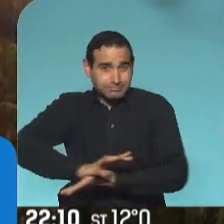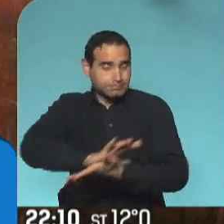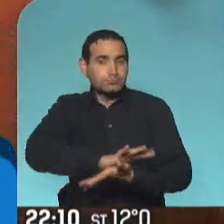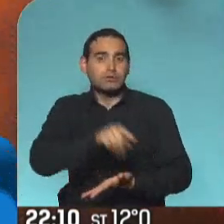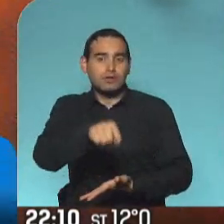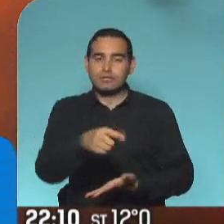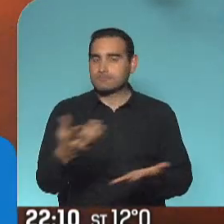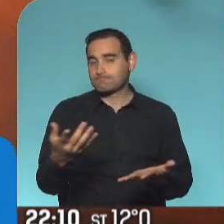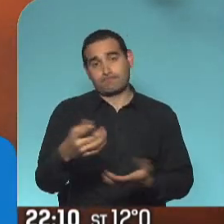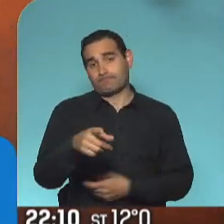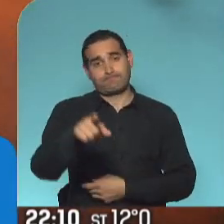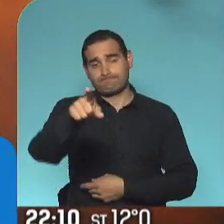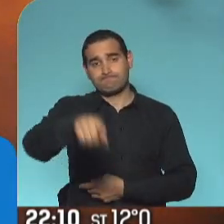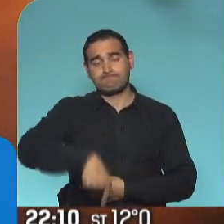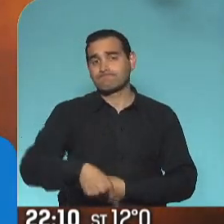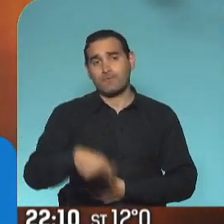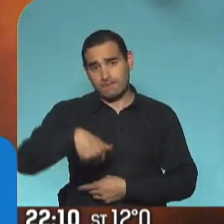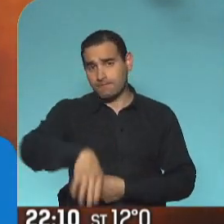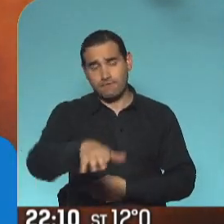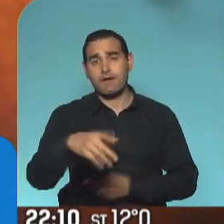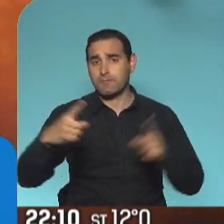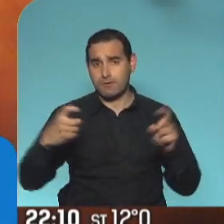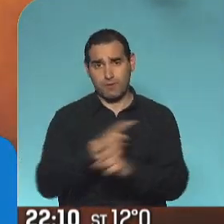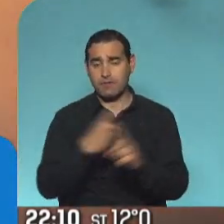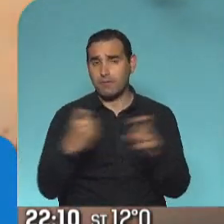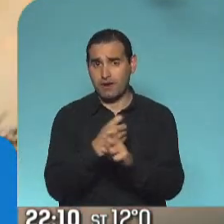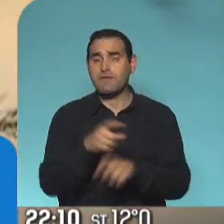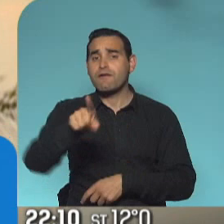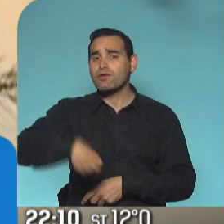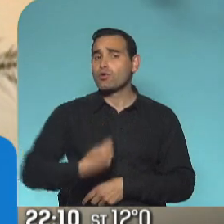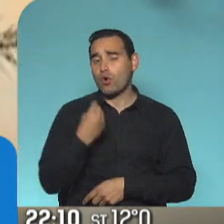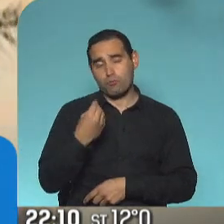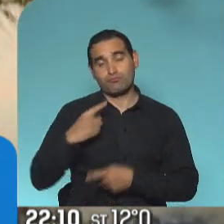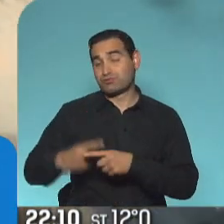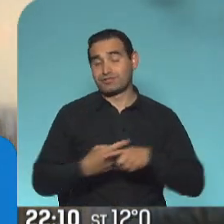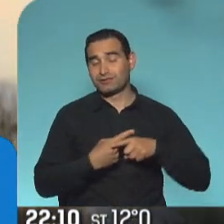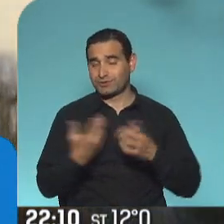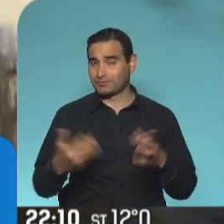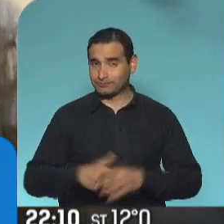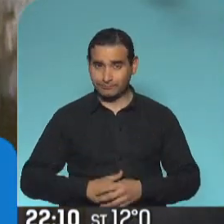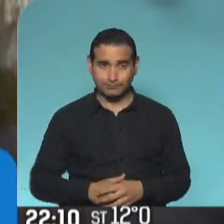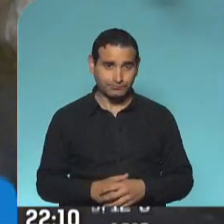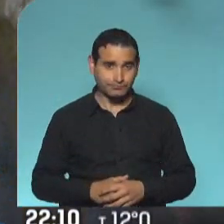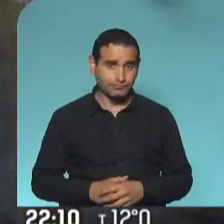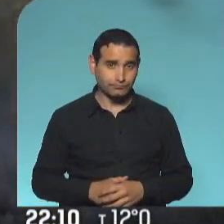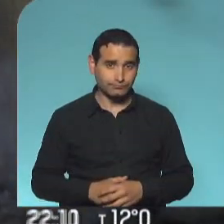tiene inevitablemente causas y consecuencias políticas.